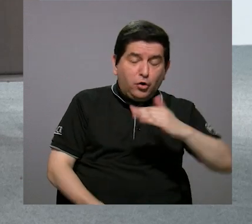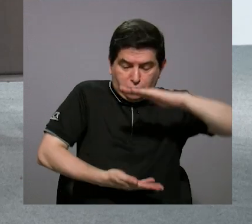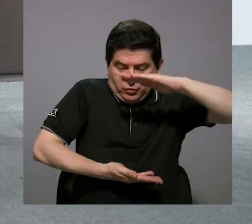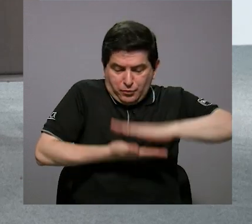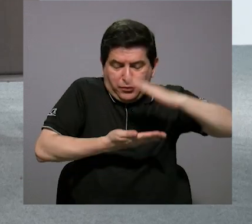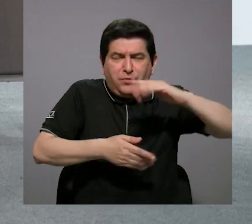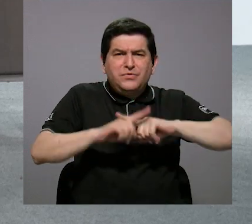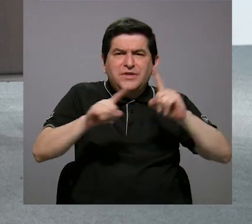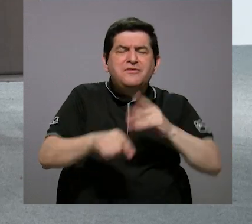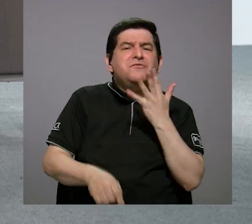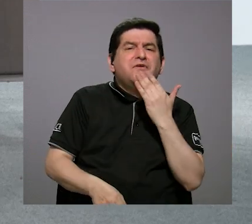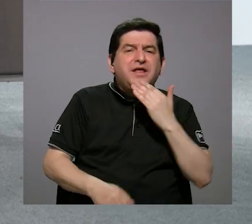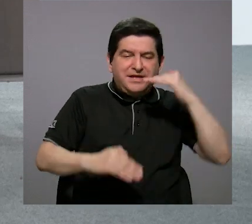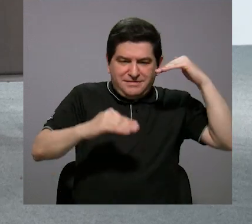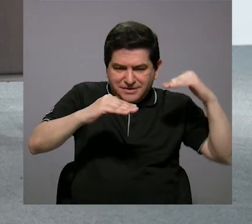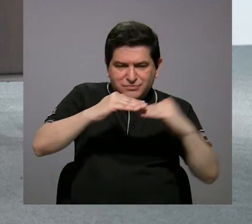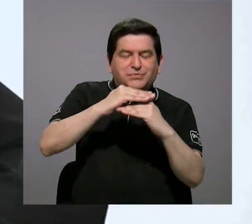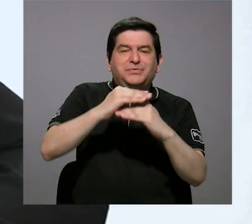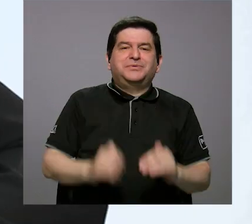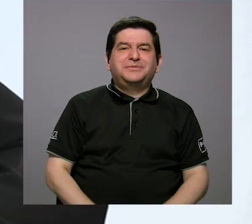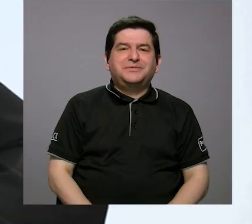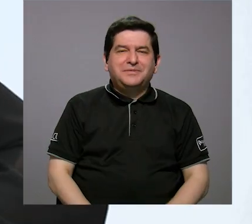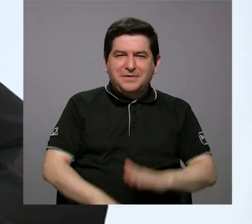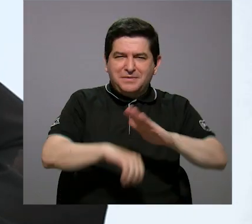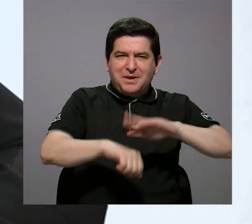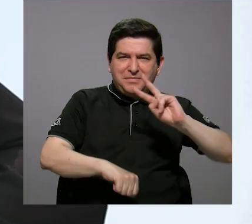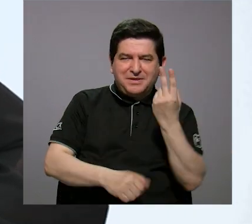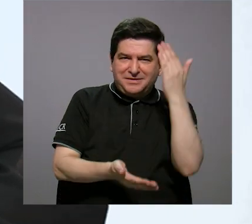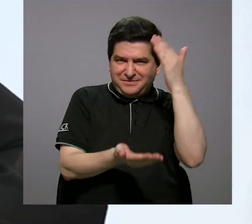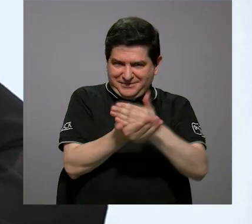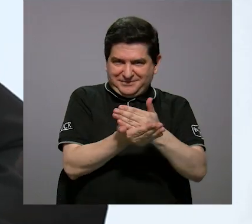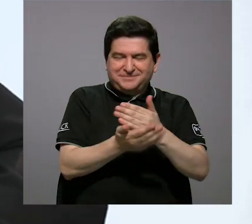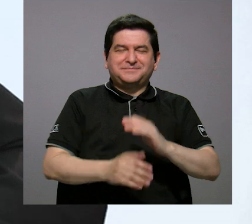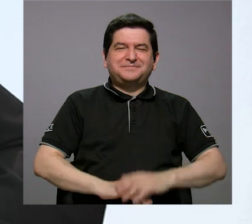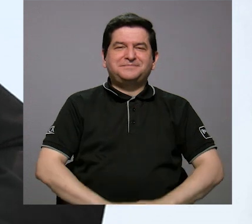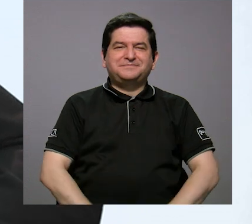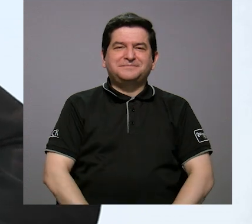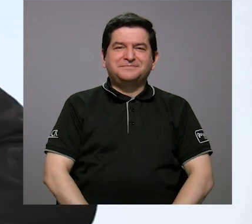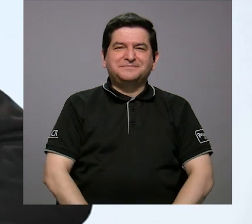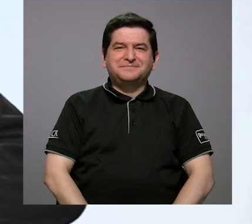muchos colores que están debajo. Interesante. Permítame una segunda pausa, ya regresamos.